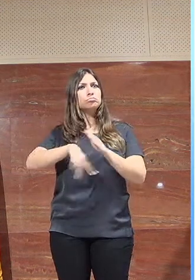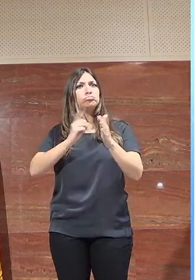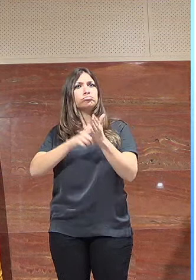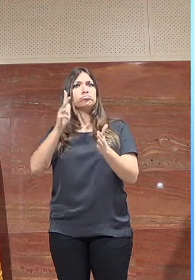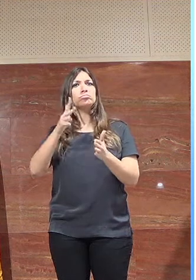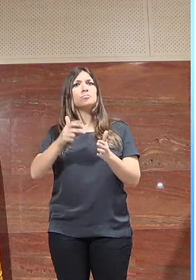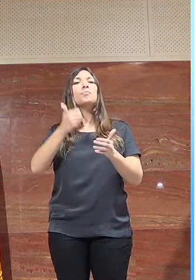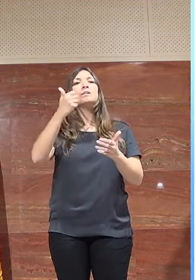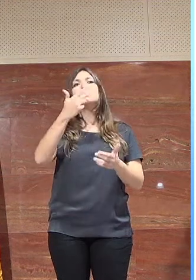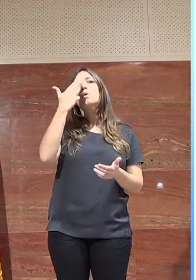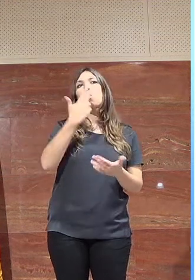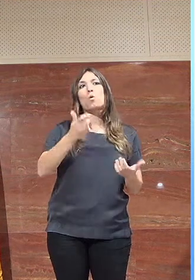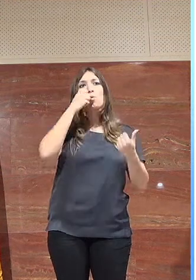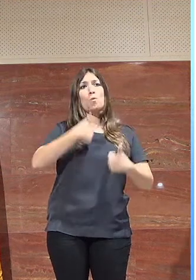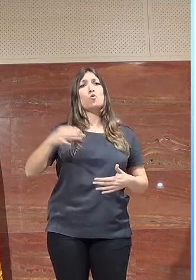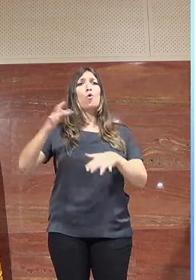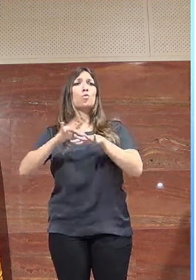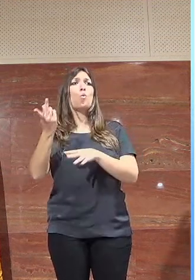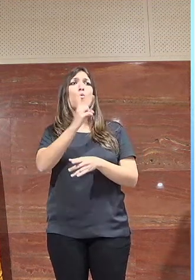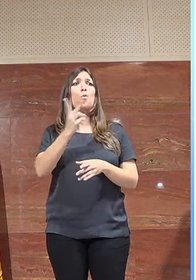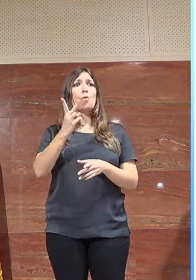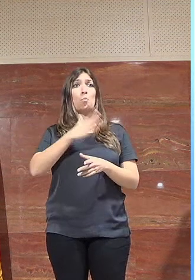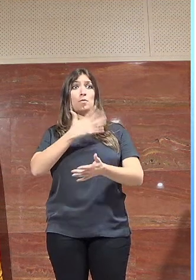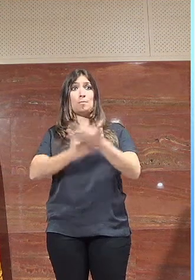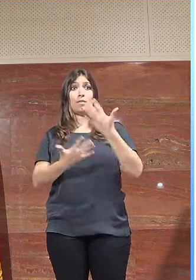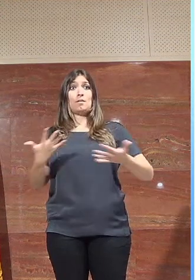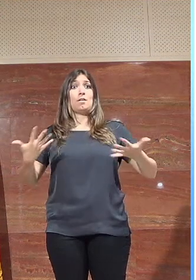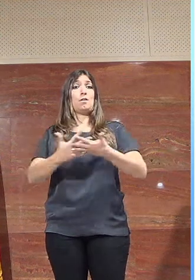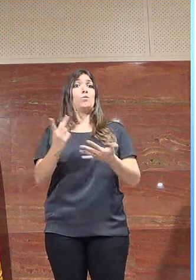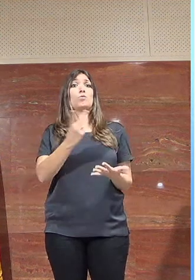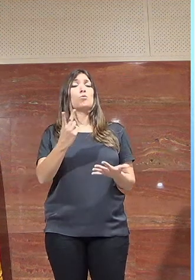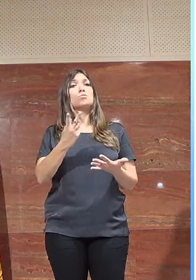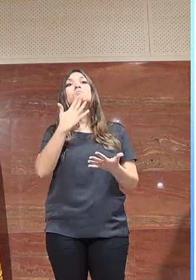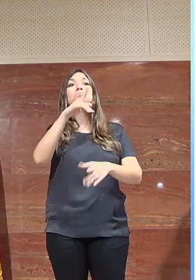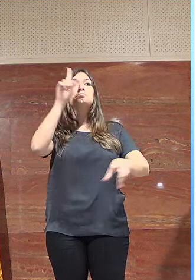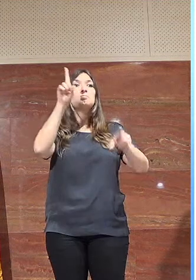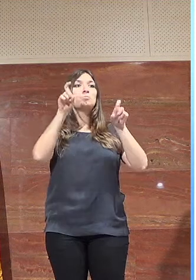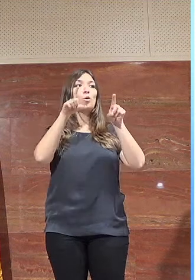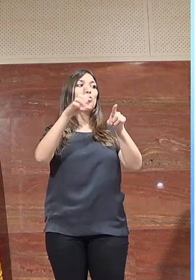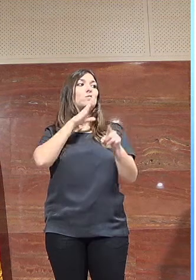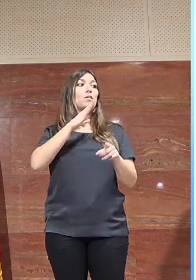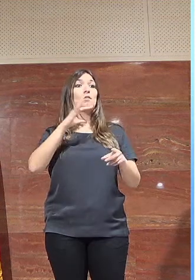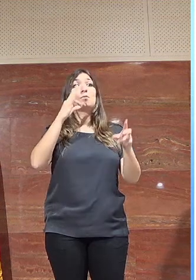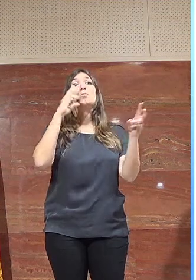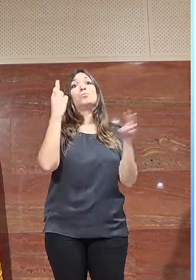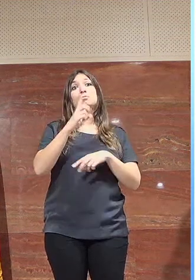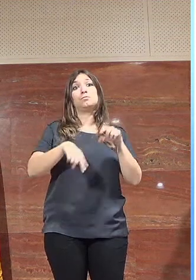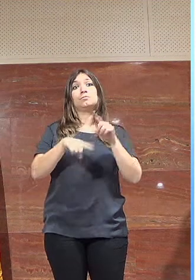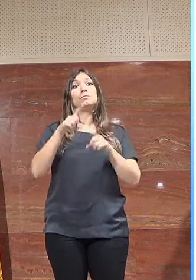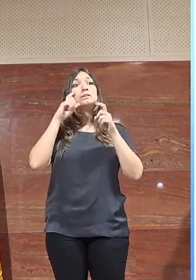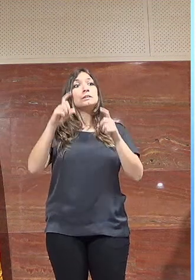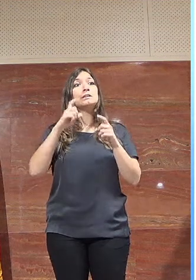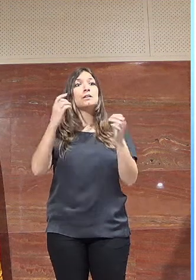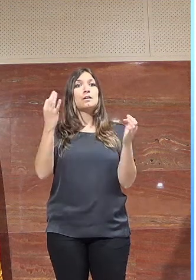humano que lo digital. Incluso se pueden mezclar las dos cosas. Esa es un poco la pregunta con la que habría que contestar o con la que habría que